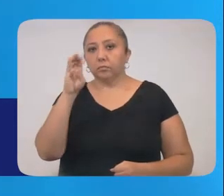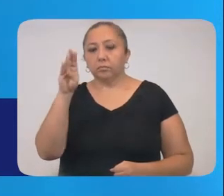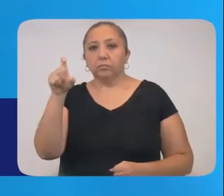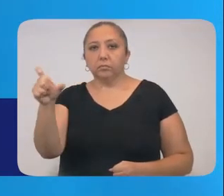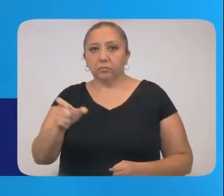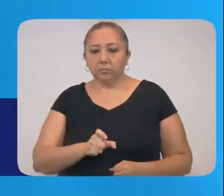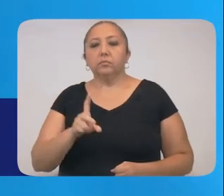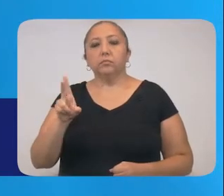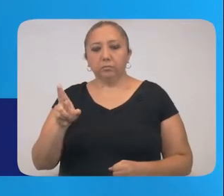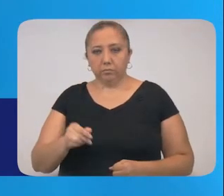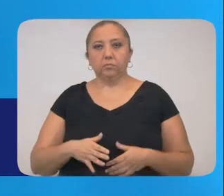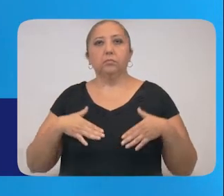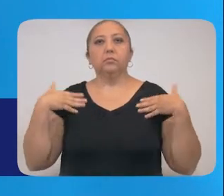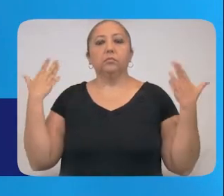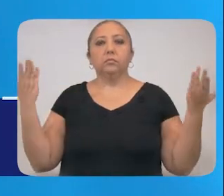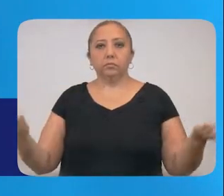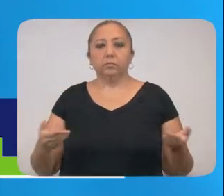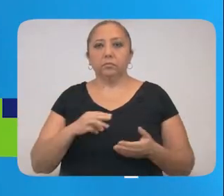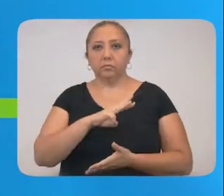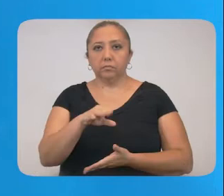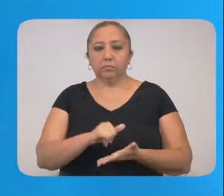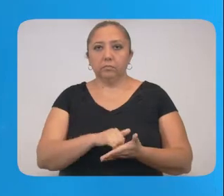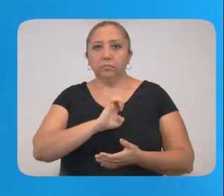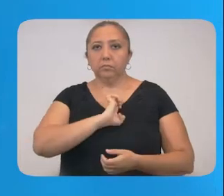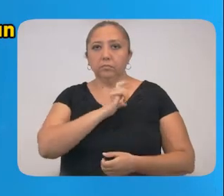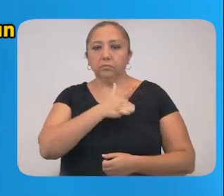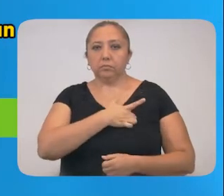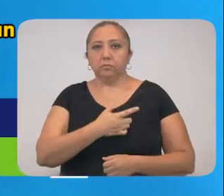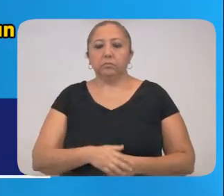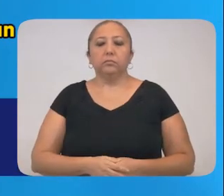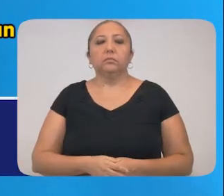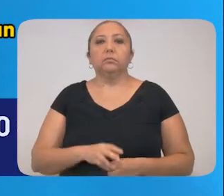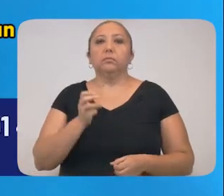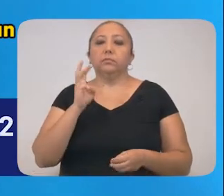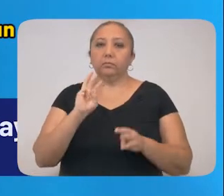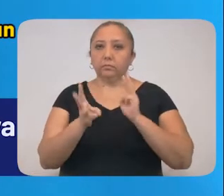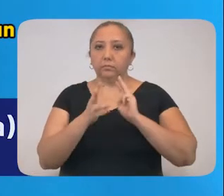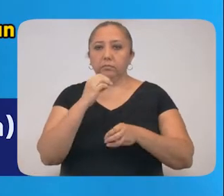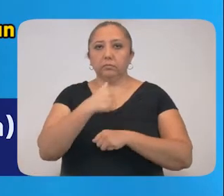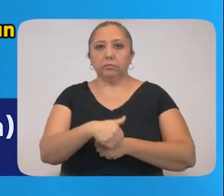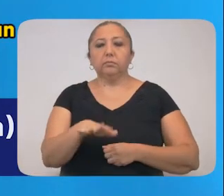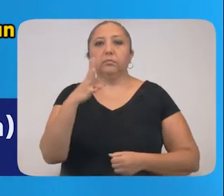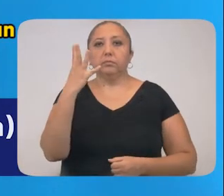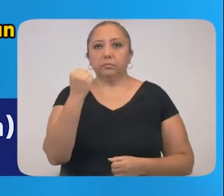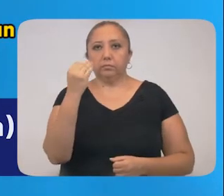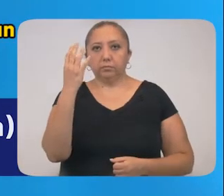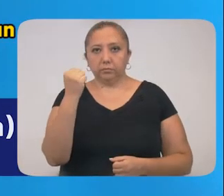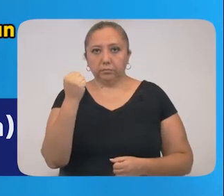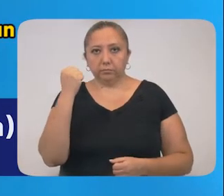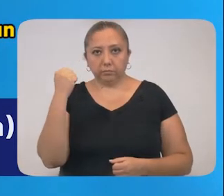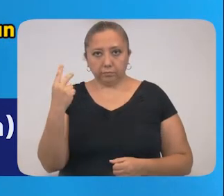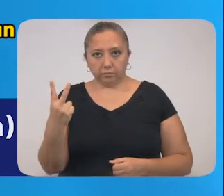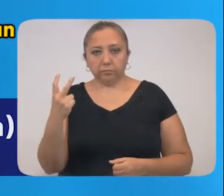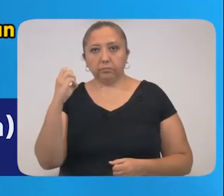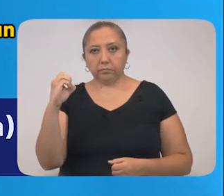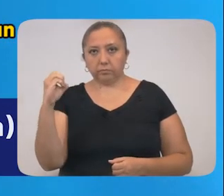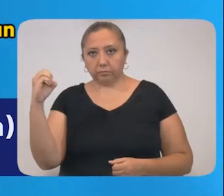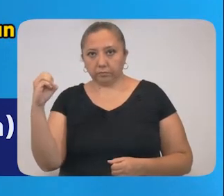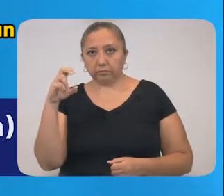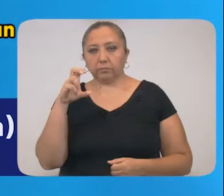coronavirus.yucatan.gov.mx también ofrece información en maya y en español. El chat de WhatsApp en el número